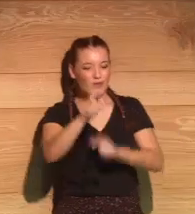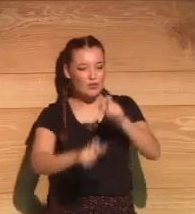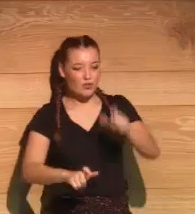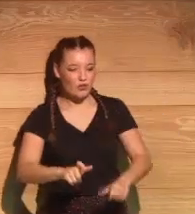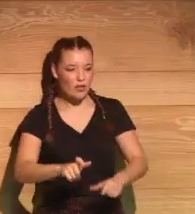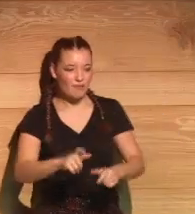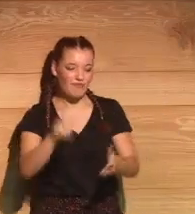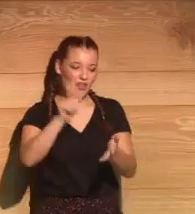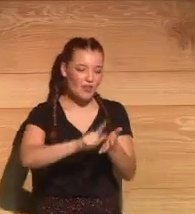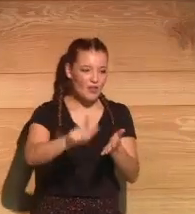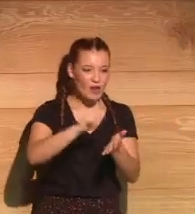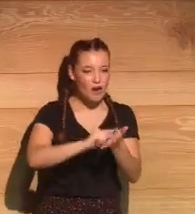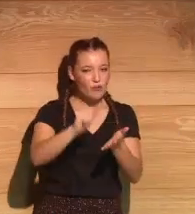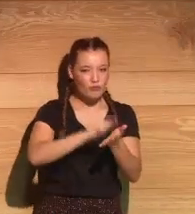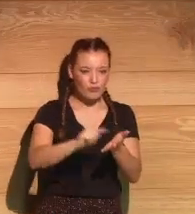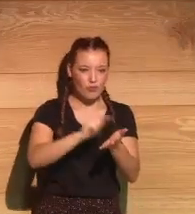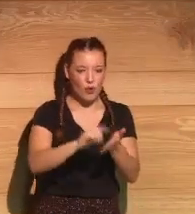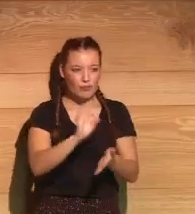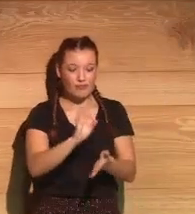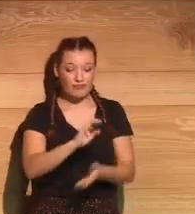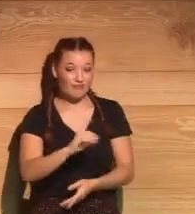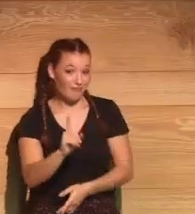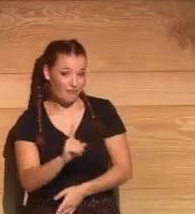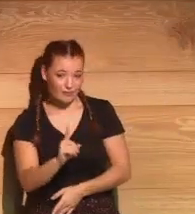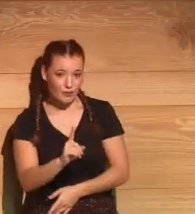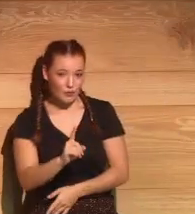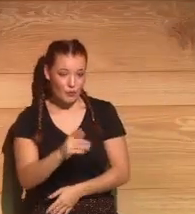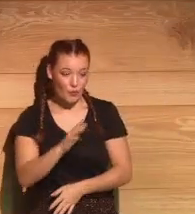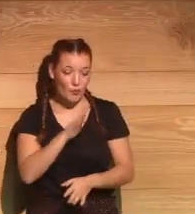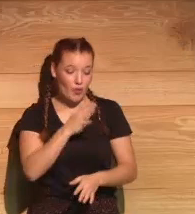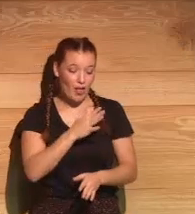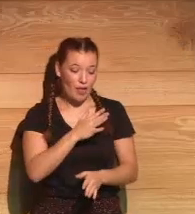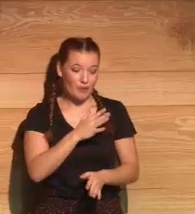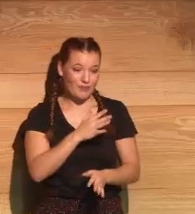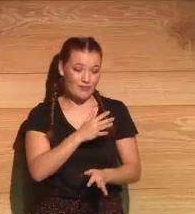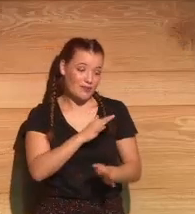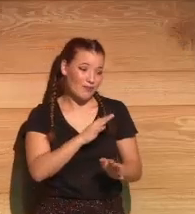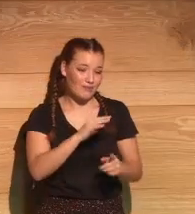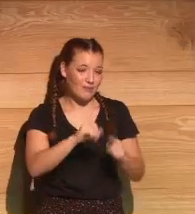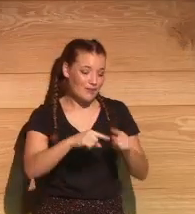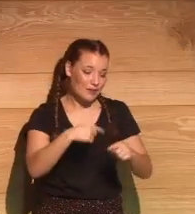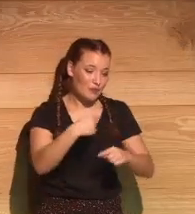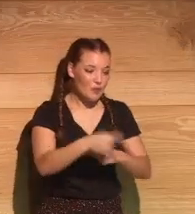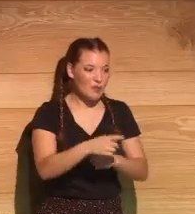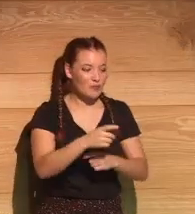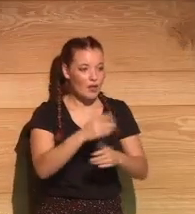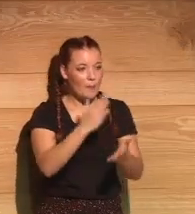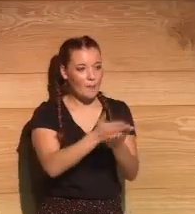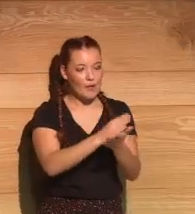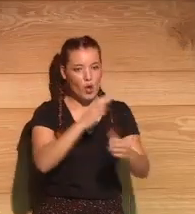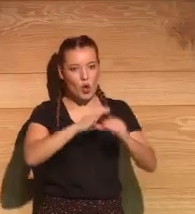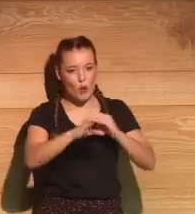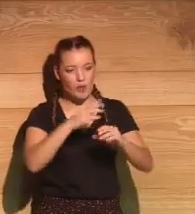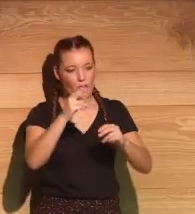cogollito literario no, porque eso al final muchas veces está construido por los medios, está